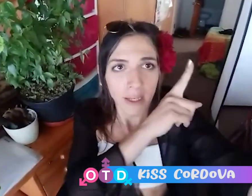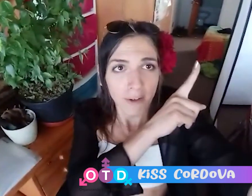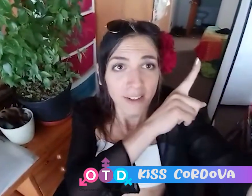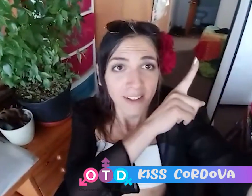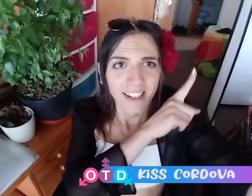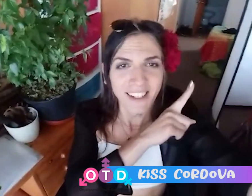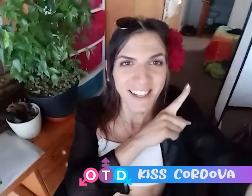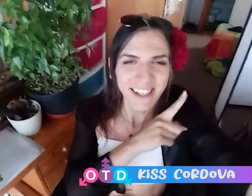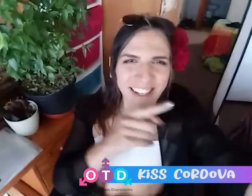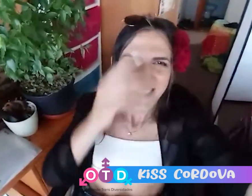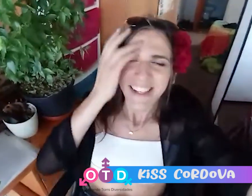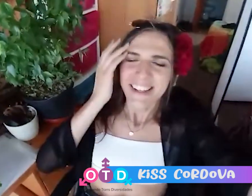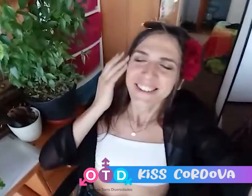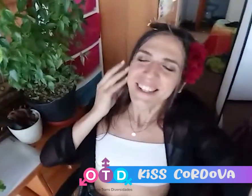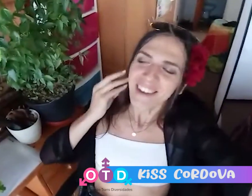water de nuevo,